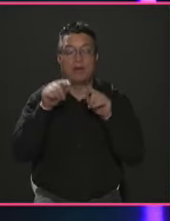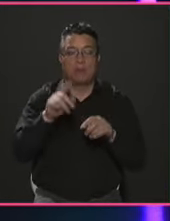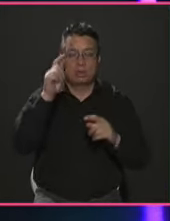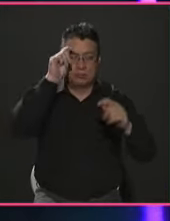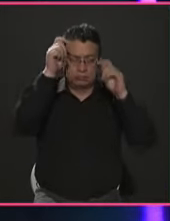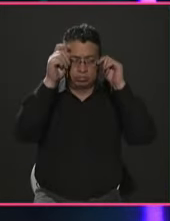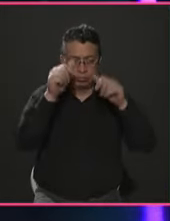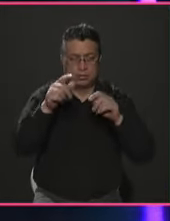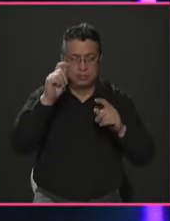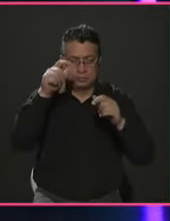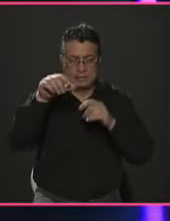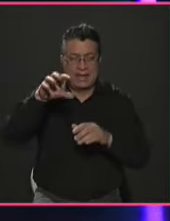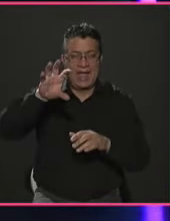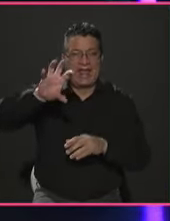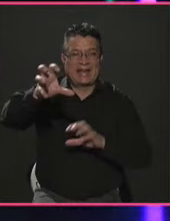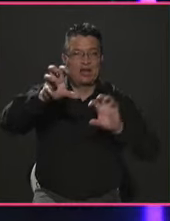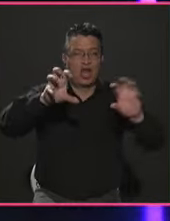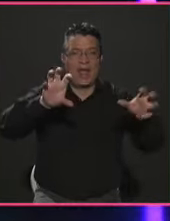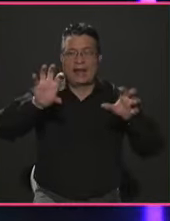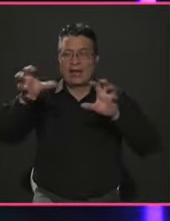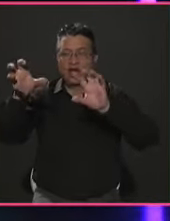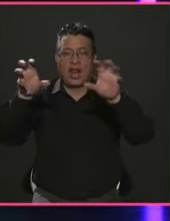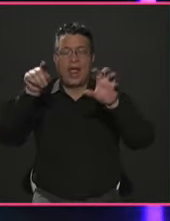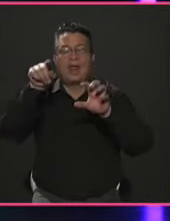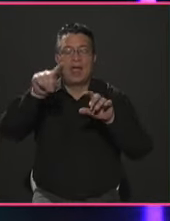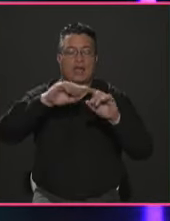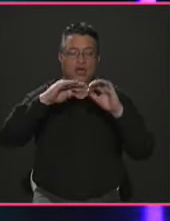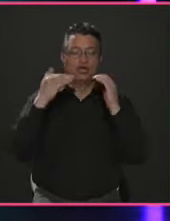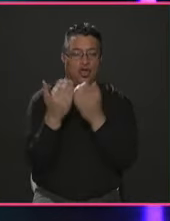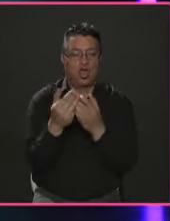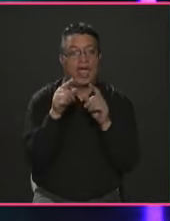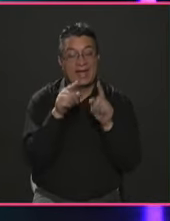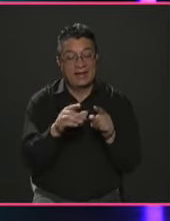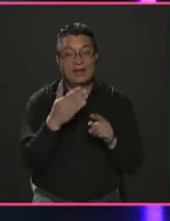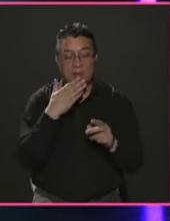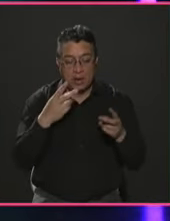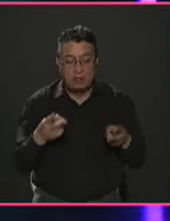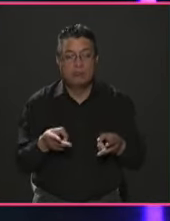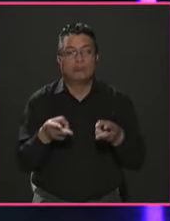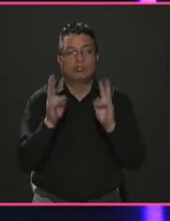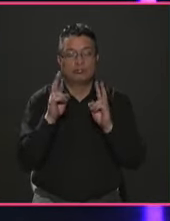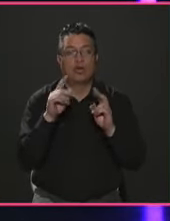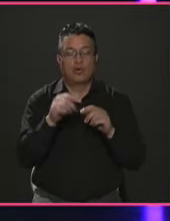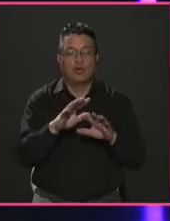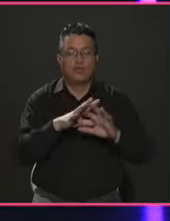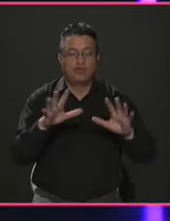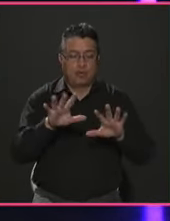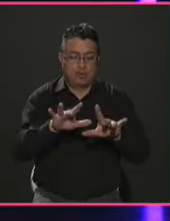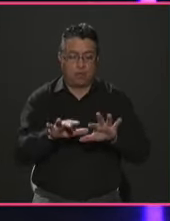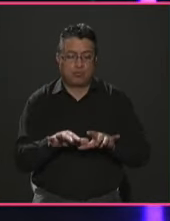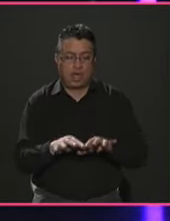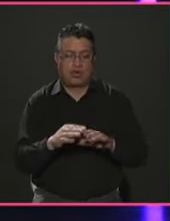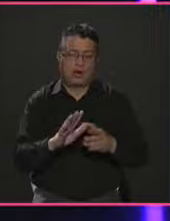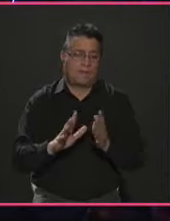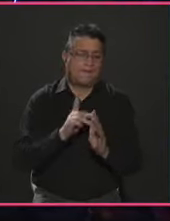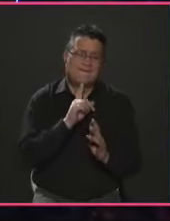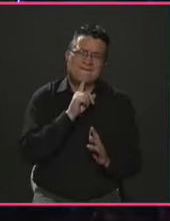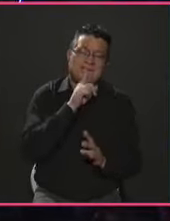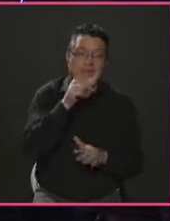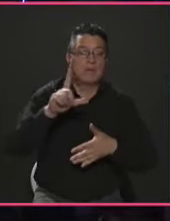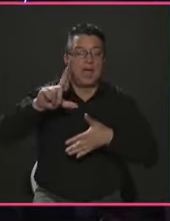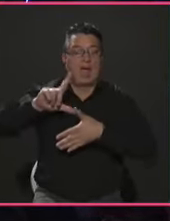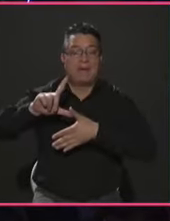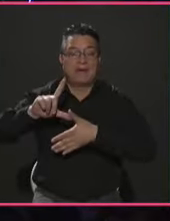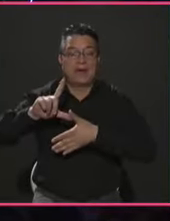iniciativas regionales En esa dirección así como en los en las posibilidades de contar con supercomputadoras en América Latina el